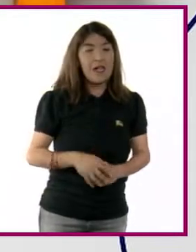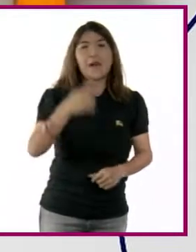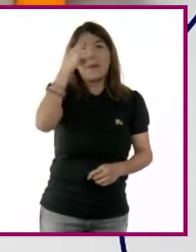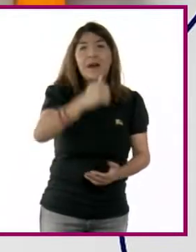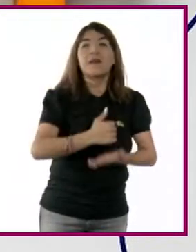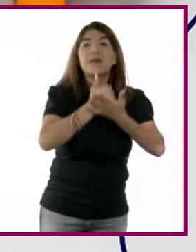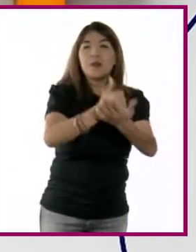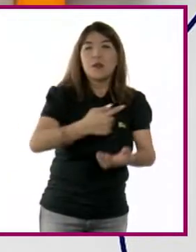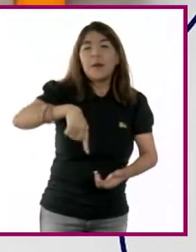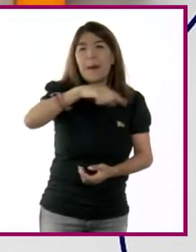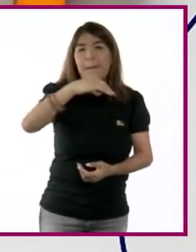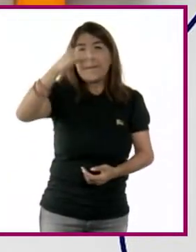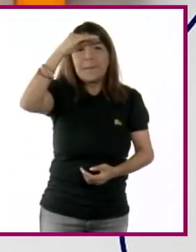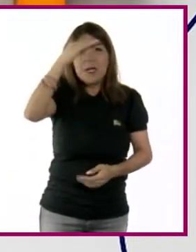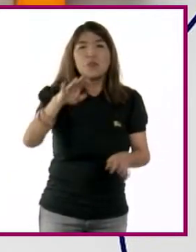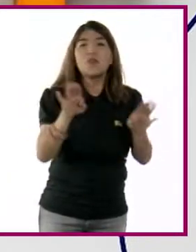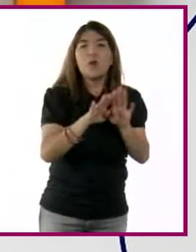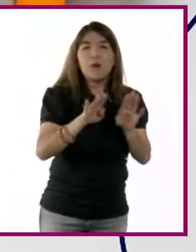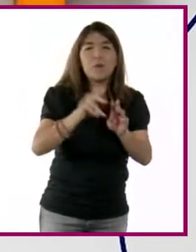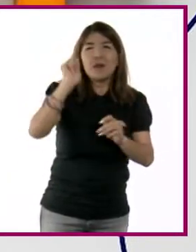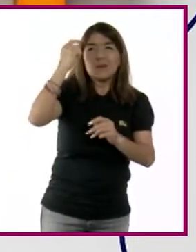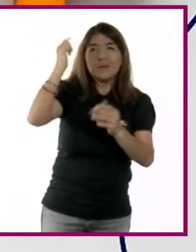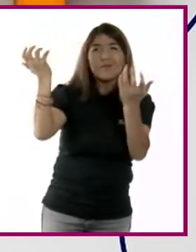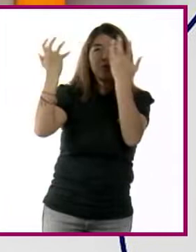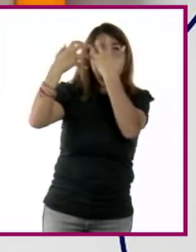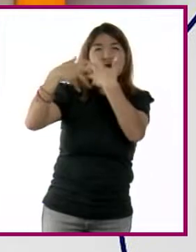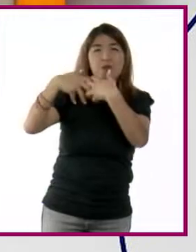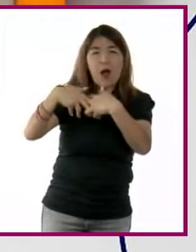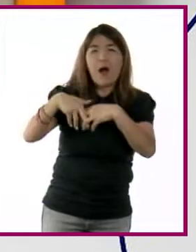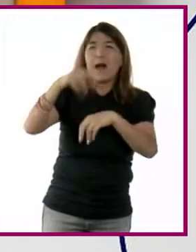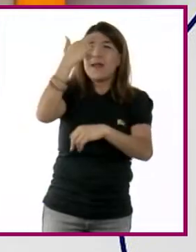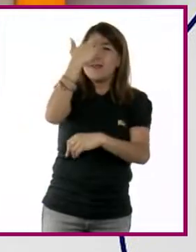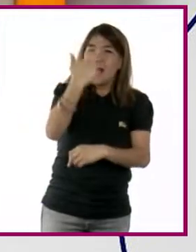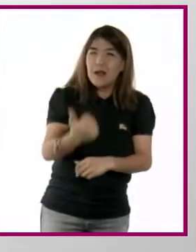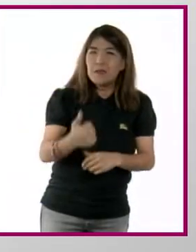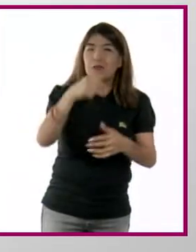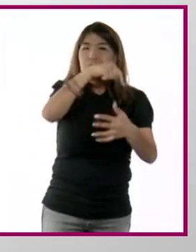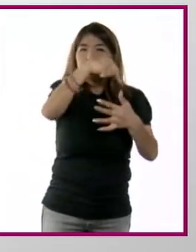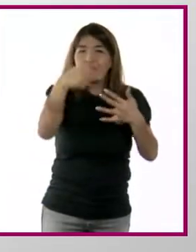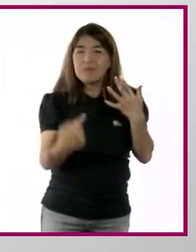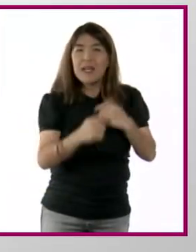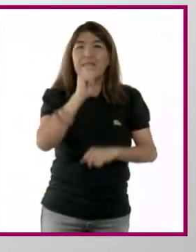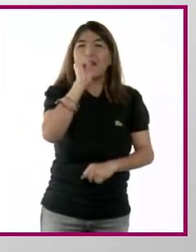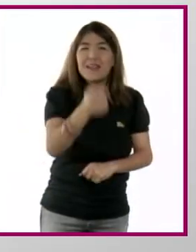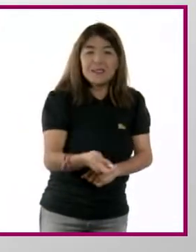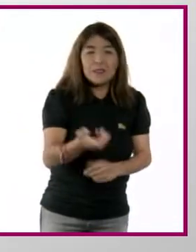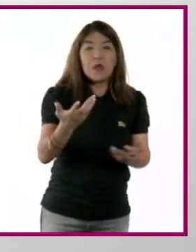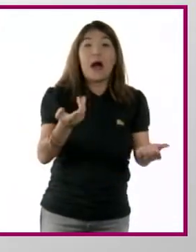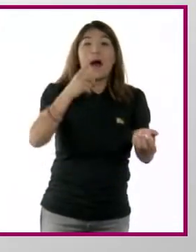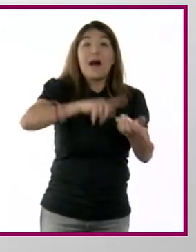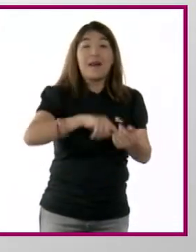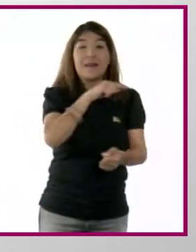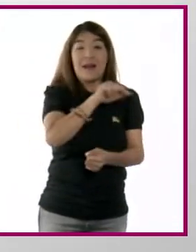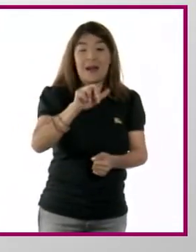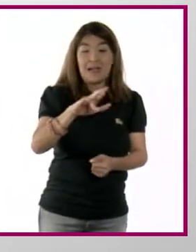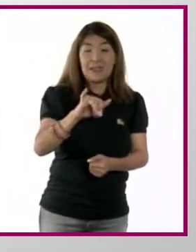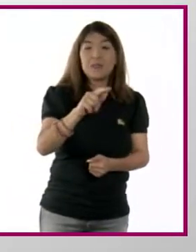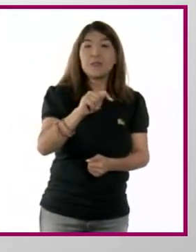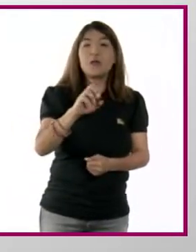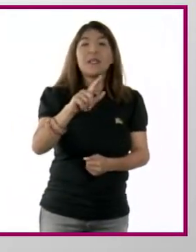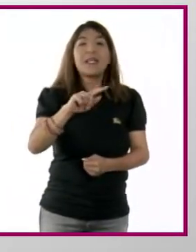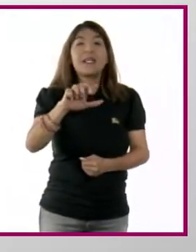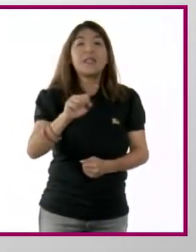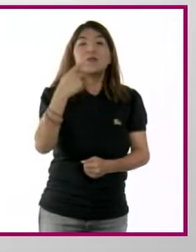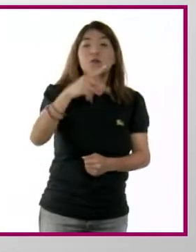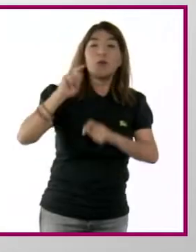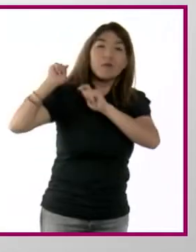expresar los pensamientos de una manera racional. La lógica general es conocida como lógica aristotélica, lógica